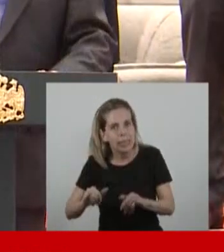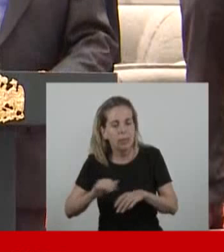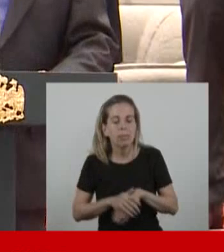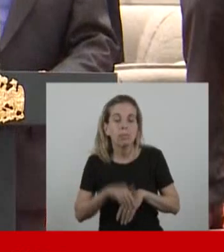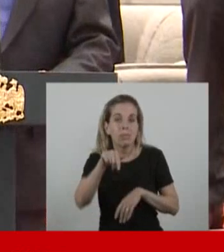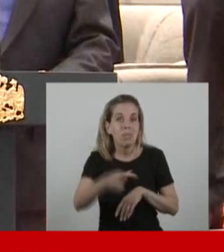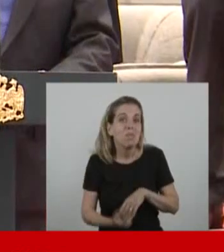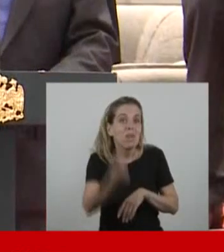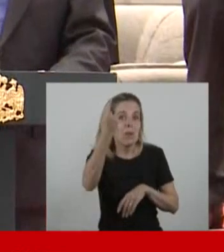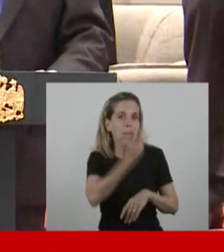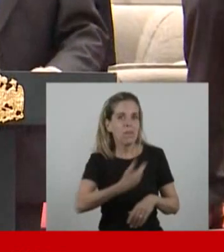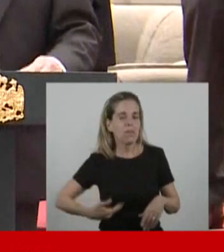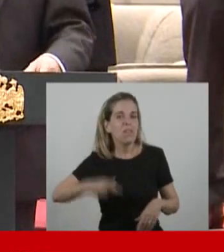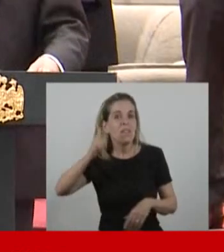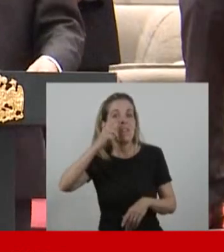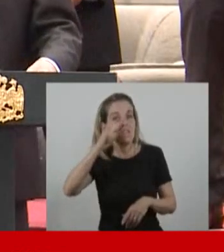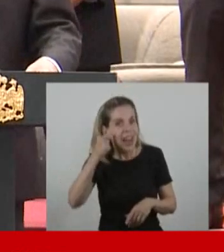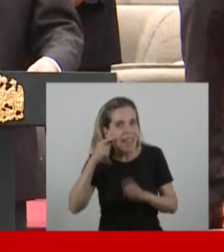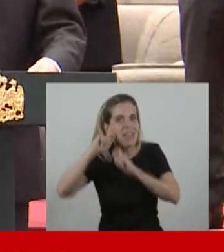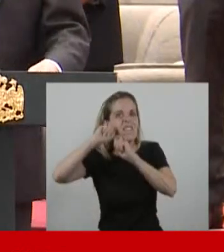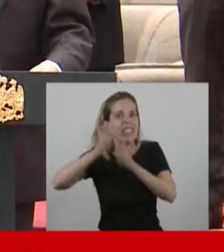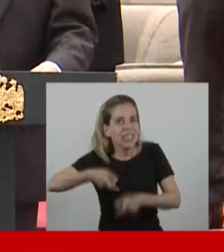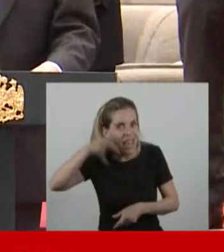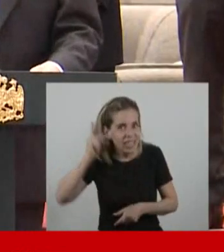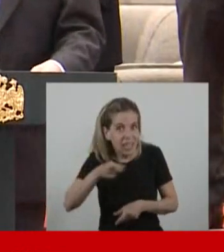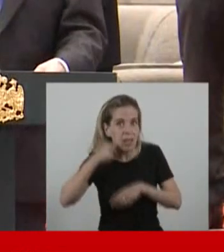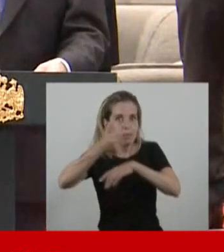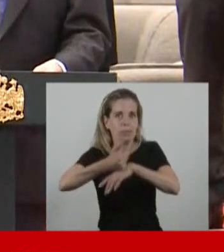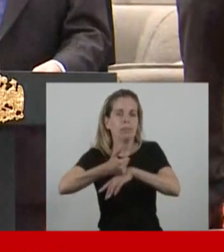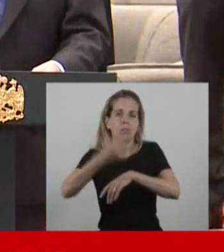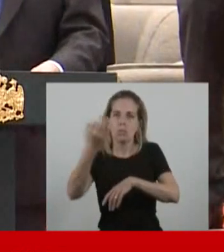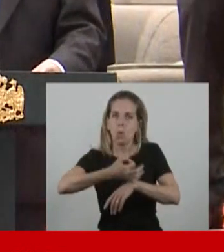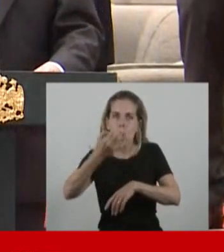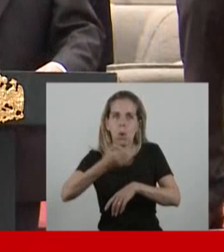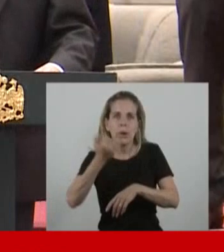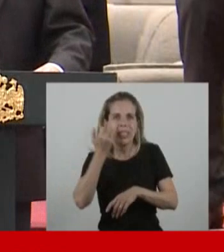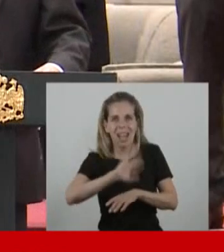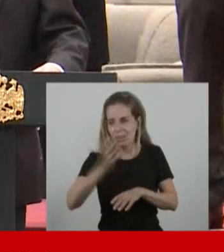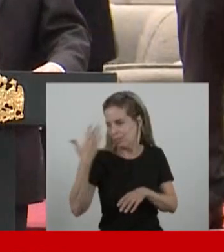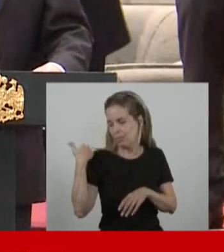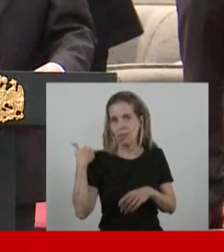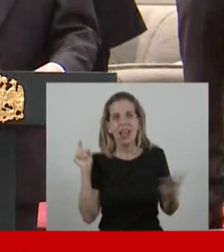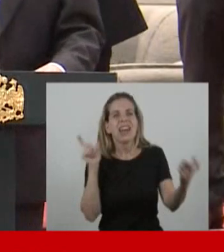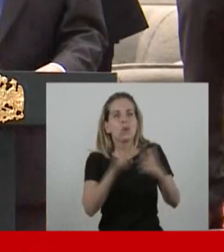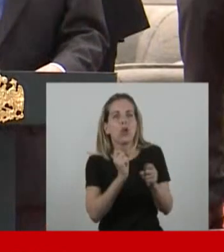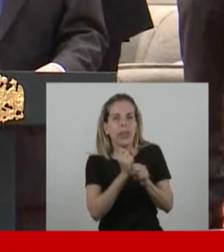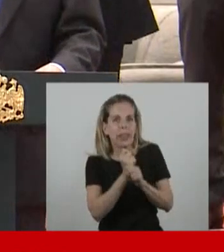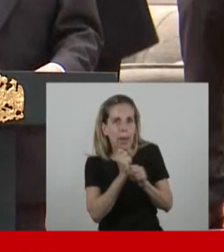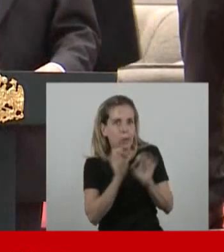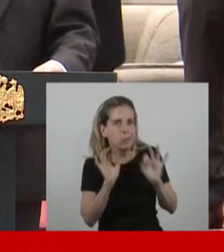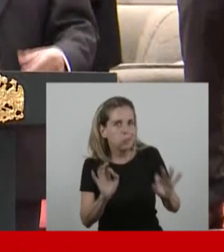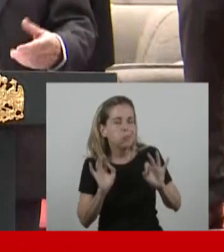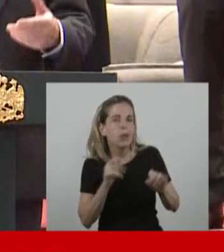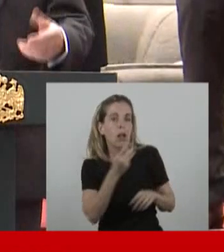visita del presidente Fernández ha sido fructífera y ha sido fecunda. Acabamos de tener una reunión de trabajo en que